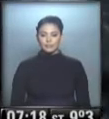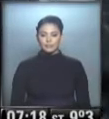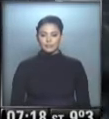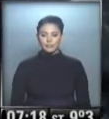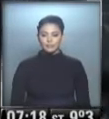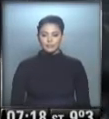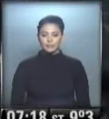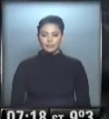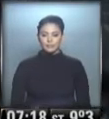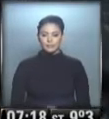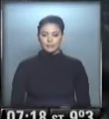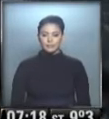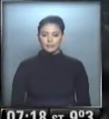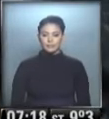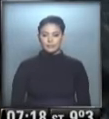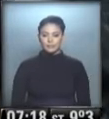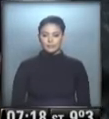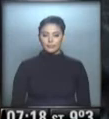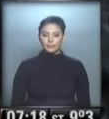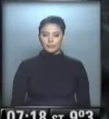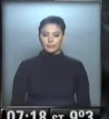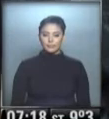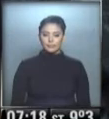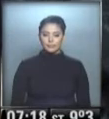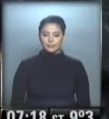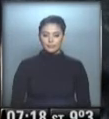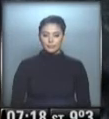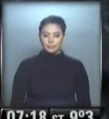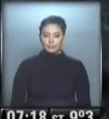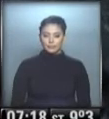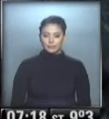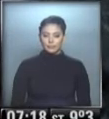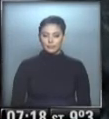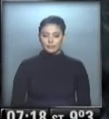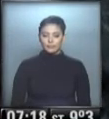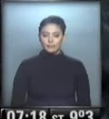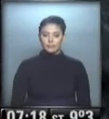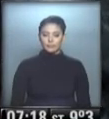en desarrollo skip en esquemas